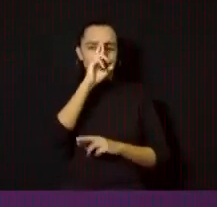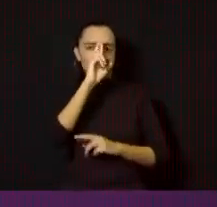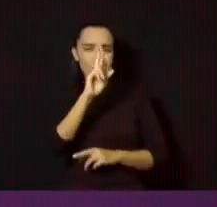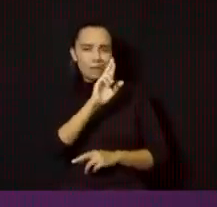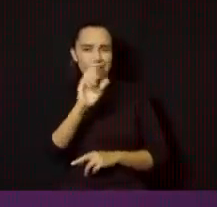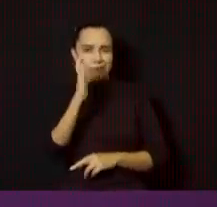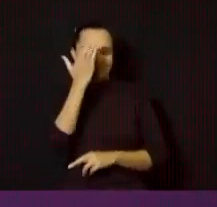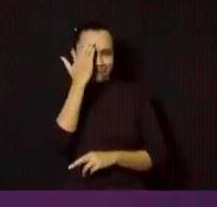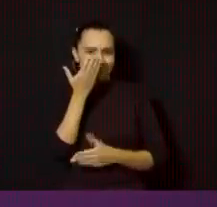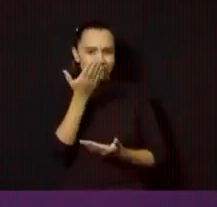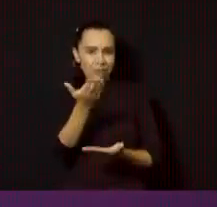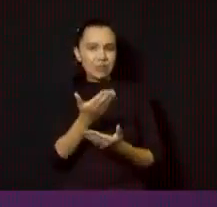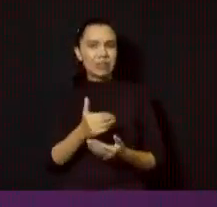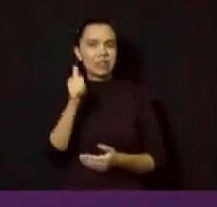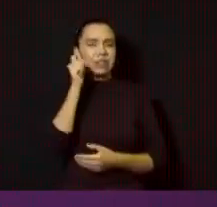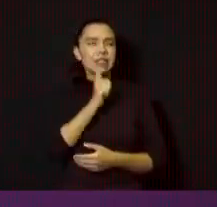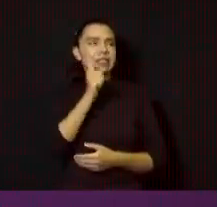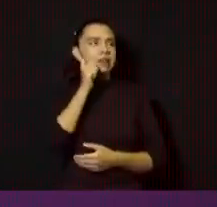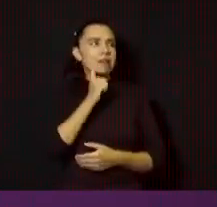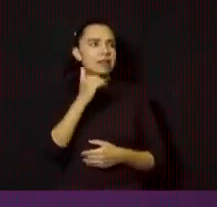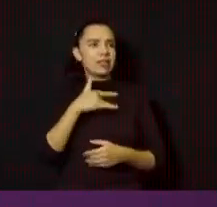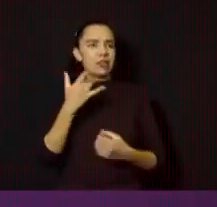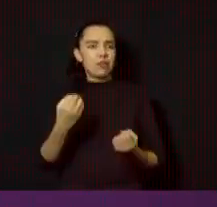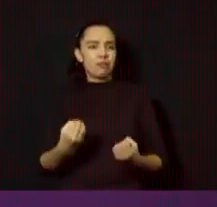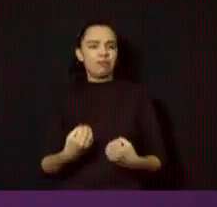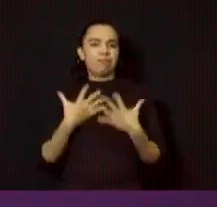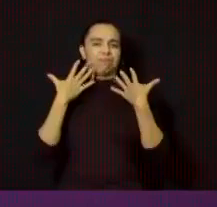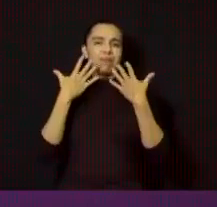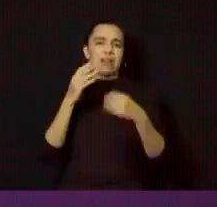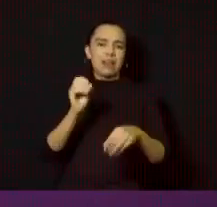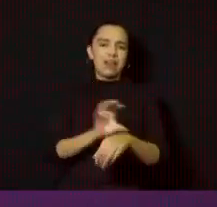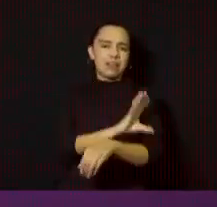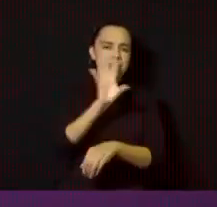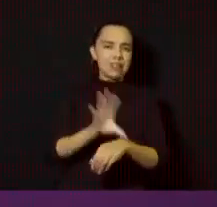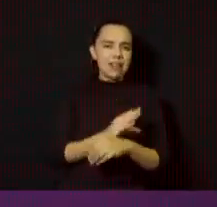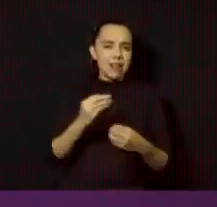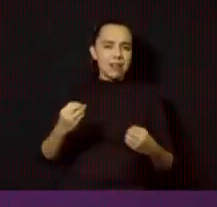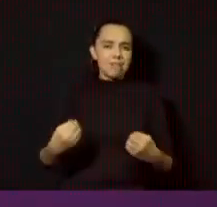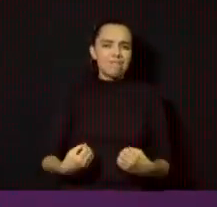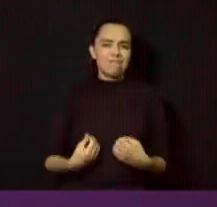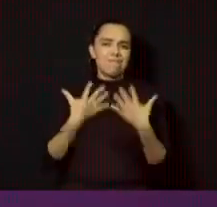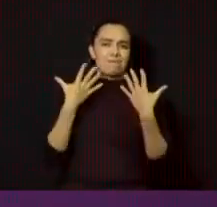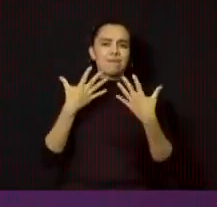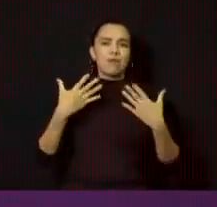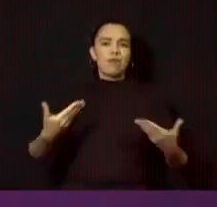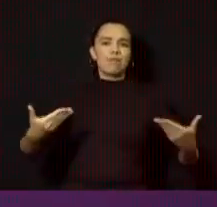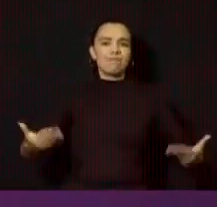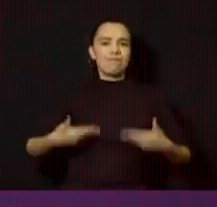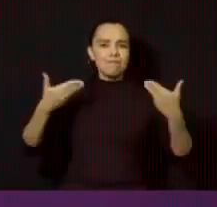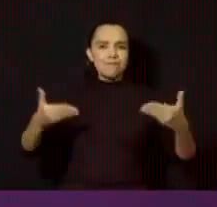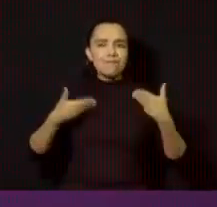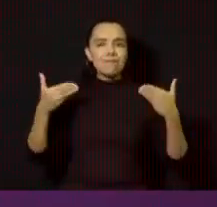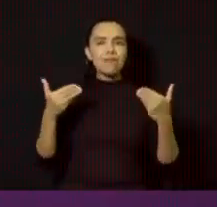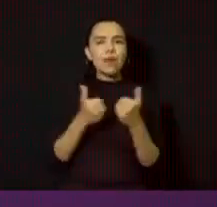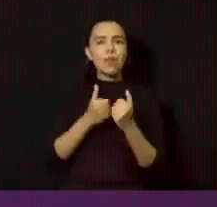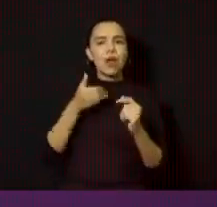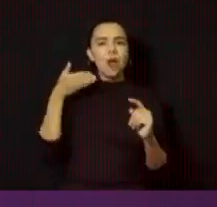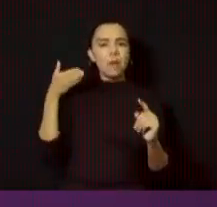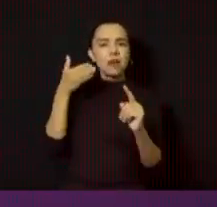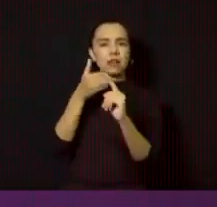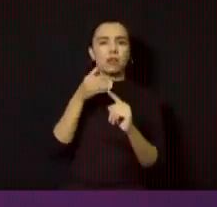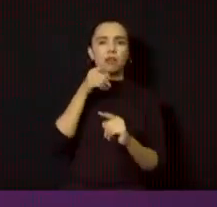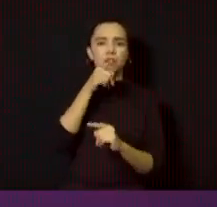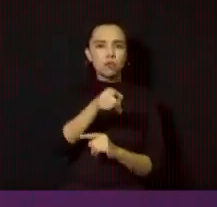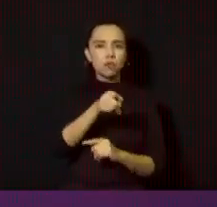escucho me recargas de energía, me recargas de motivación, de propósito. Tú eres uno de